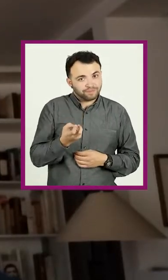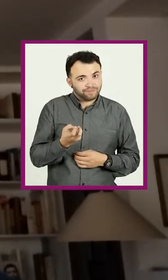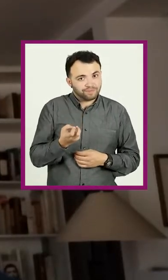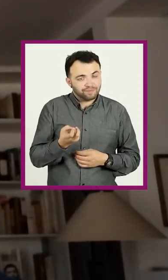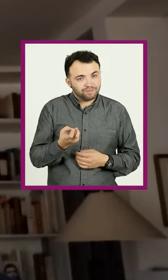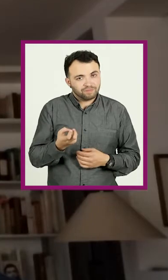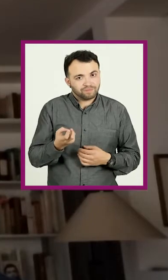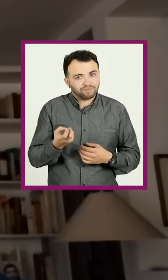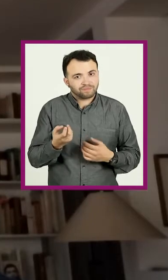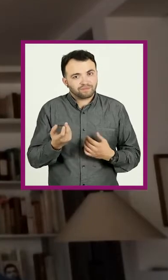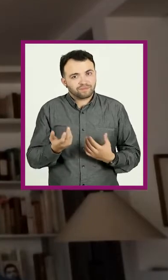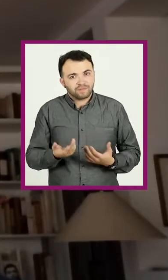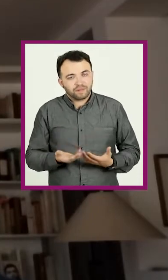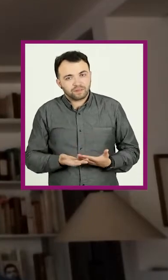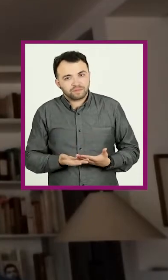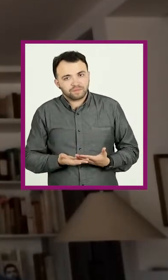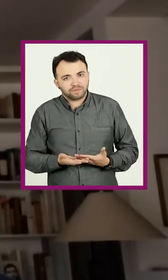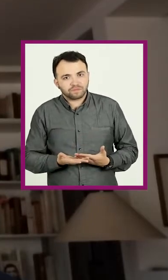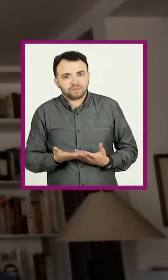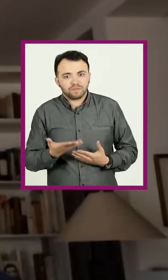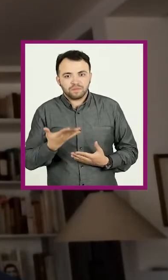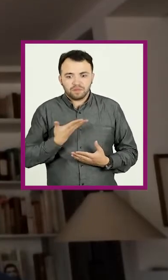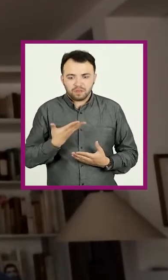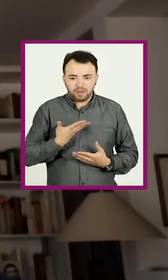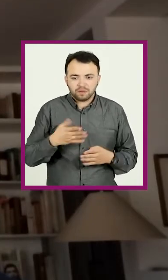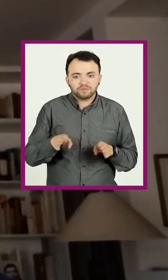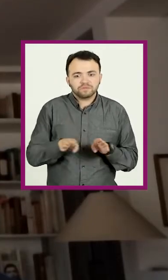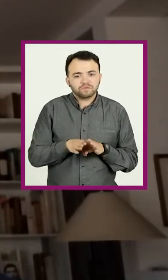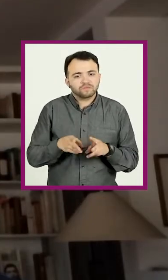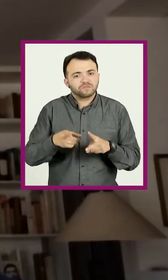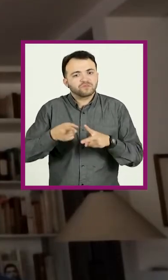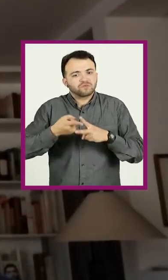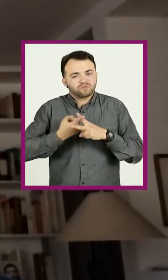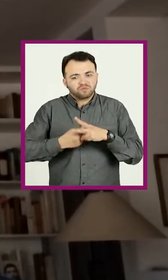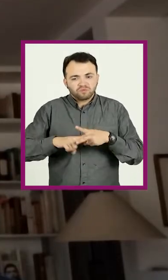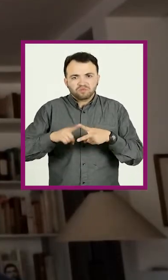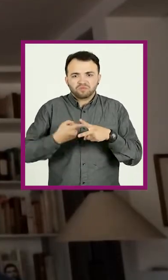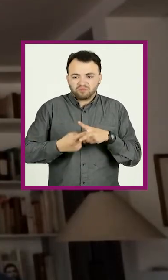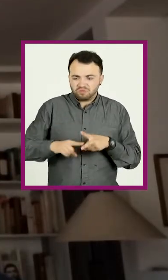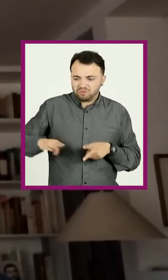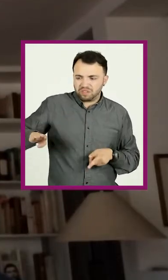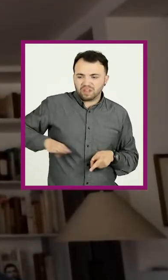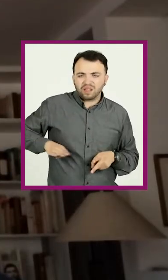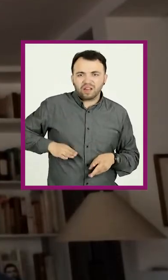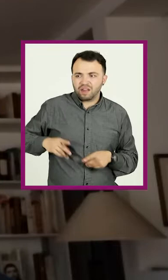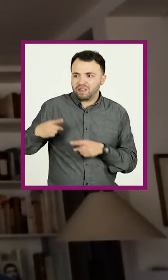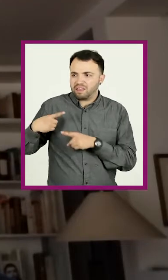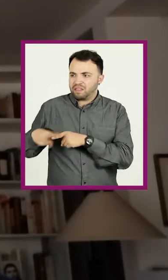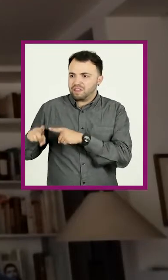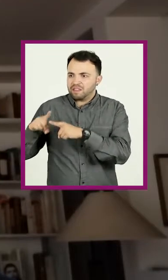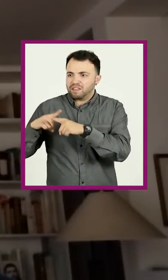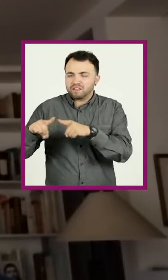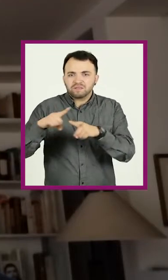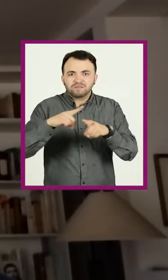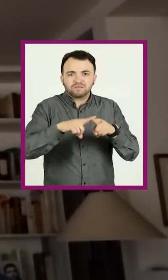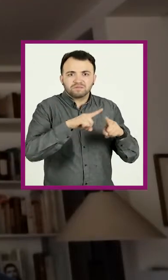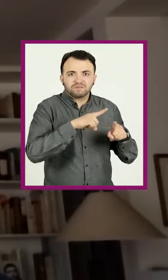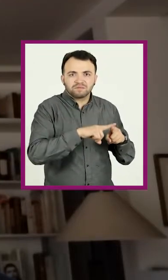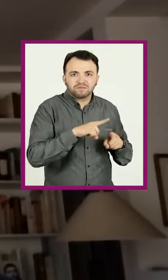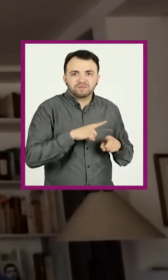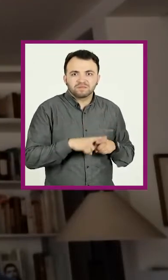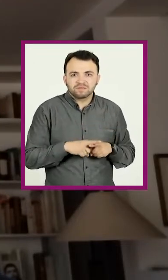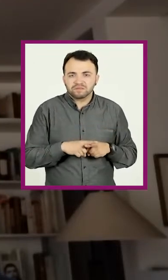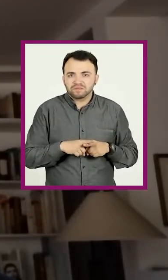En esta situación han emergido conductas de distinto tipo